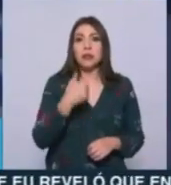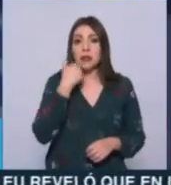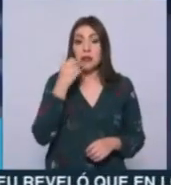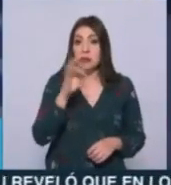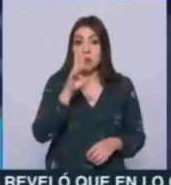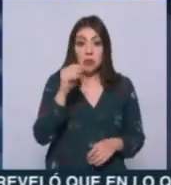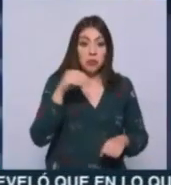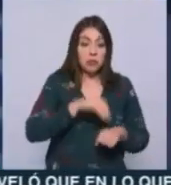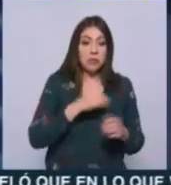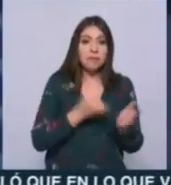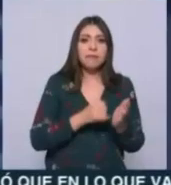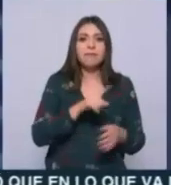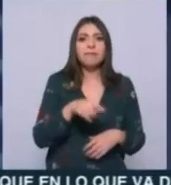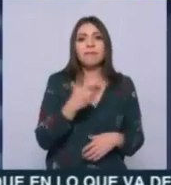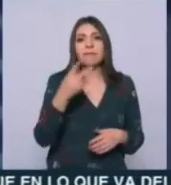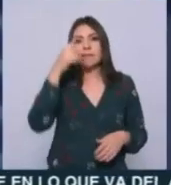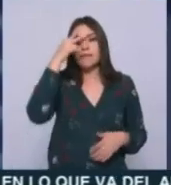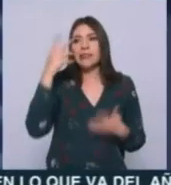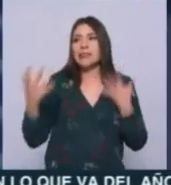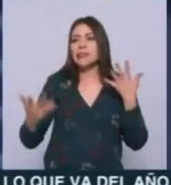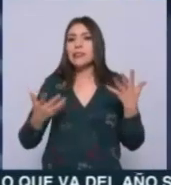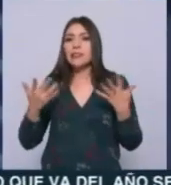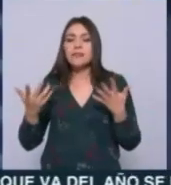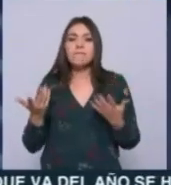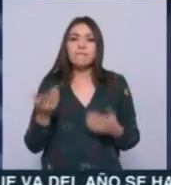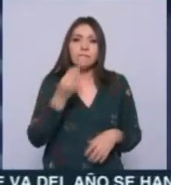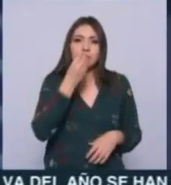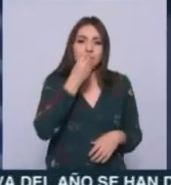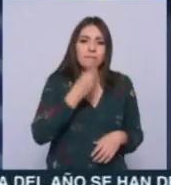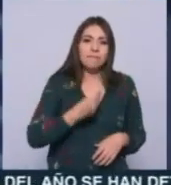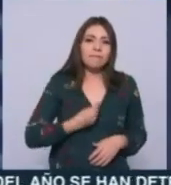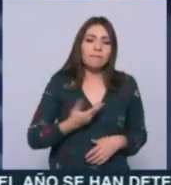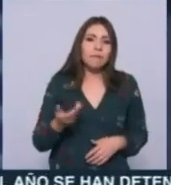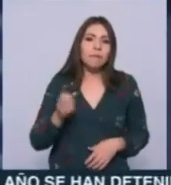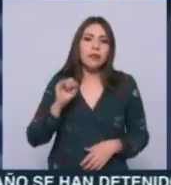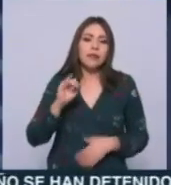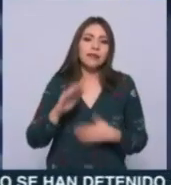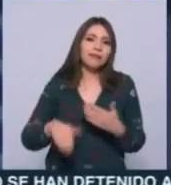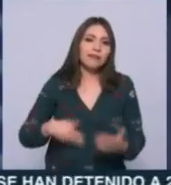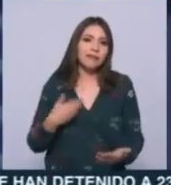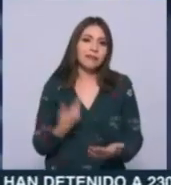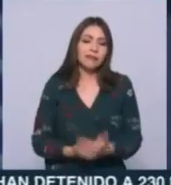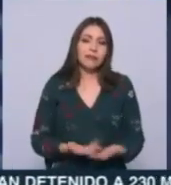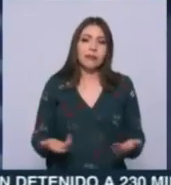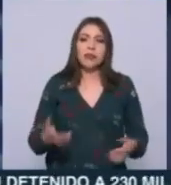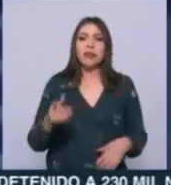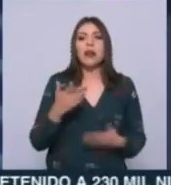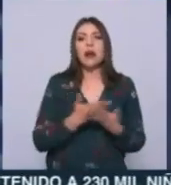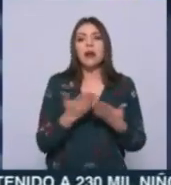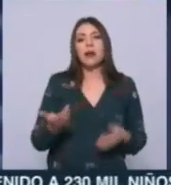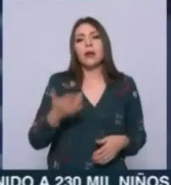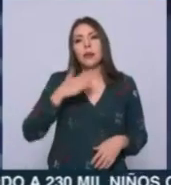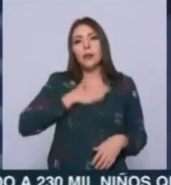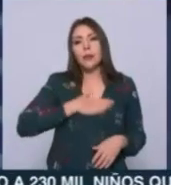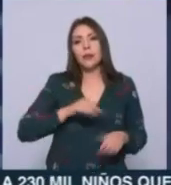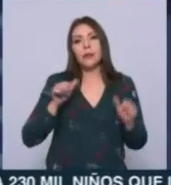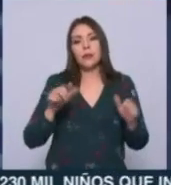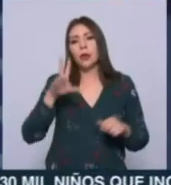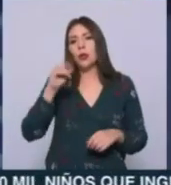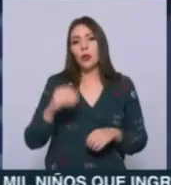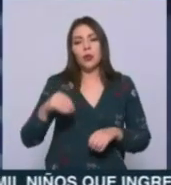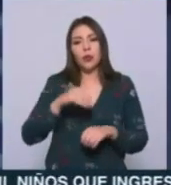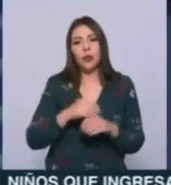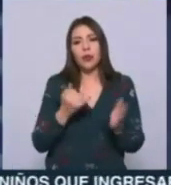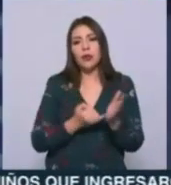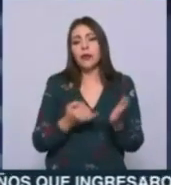los aranceles. Eso hubiera sido catastrófico, pero además no los aplicaron, pues, Rodrigo. Así, no los aplicaron, pero jugamos al ritmo y